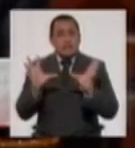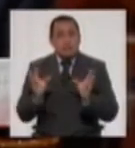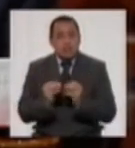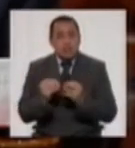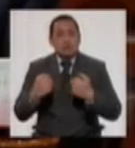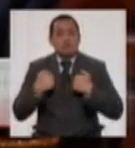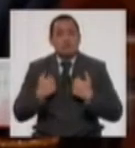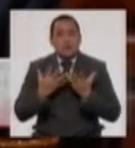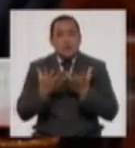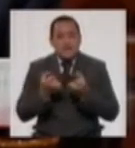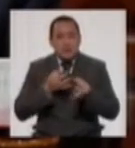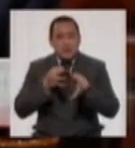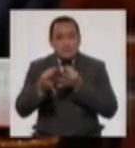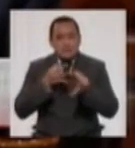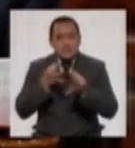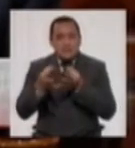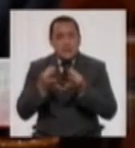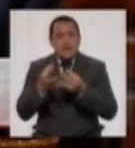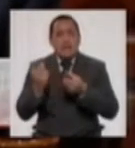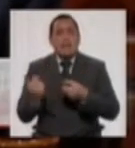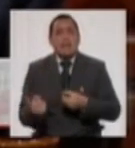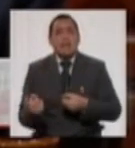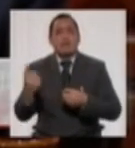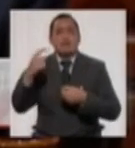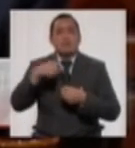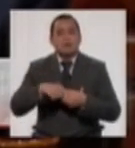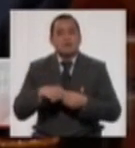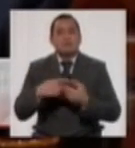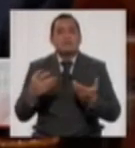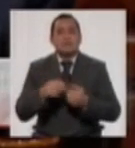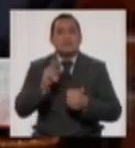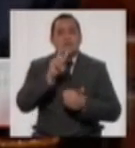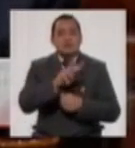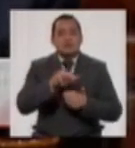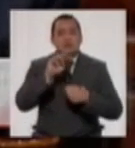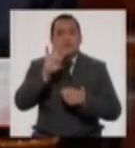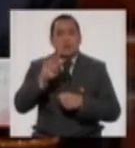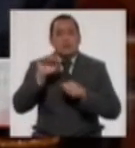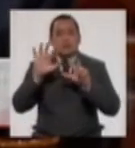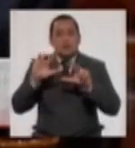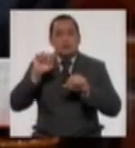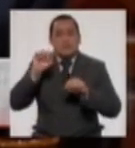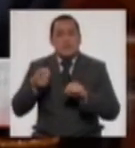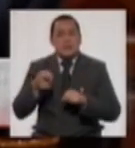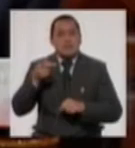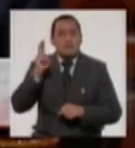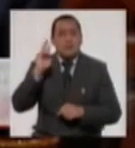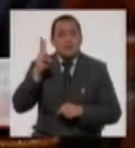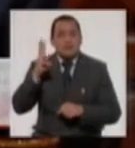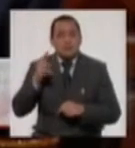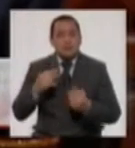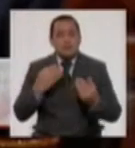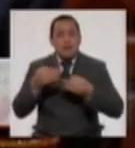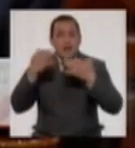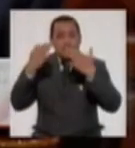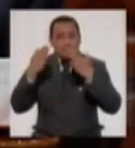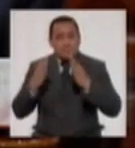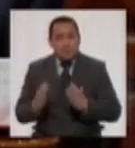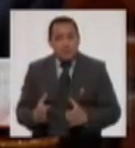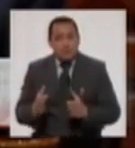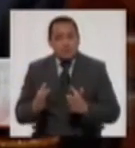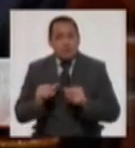quiero resaltar la incorporación de 248 mil docentes bajo un régimen de formación